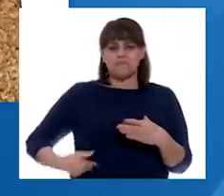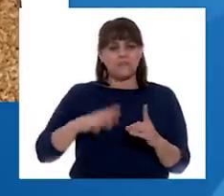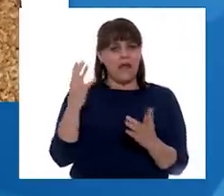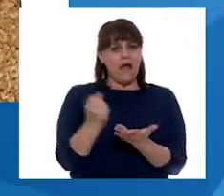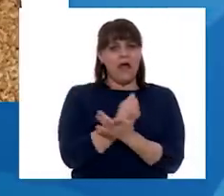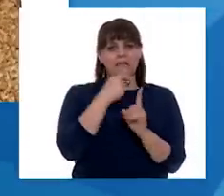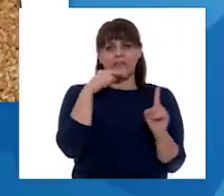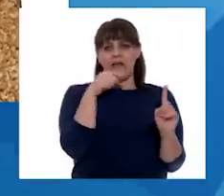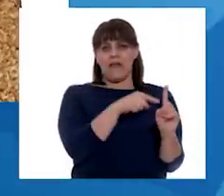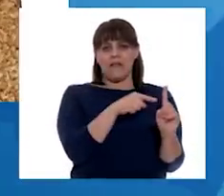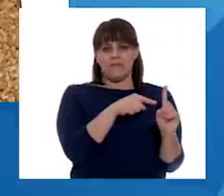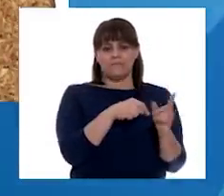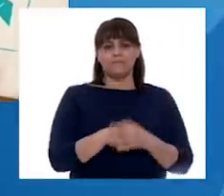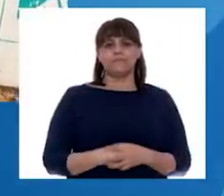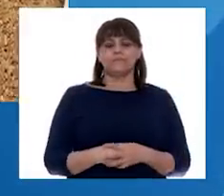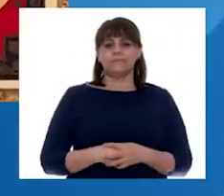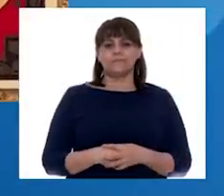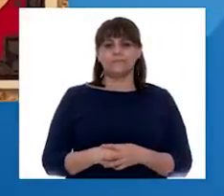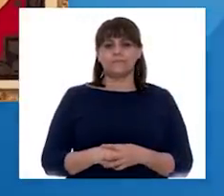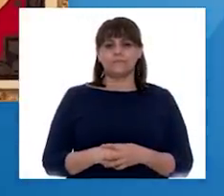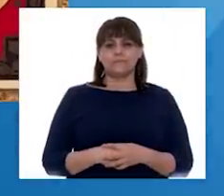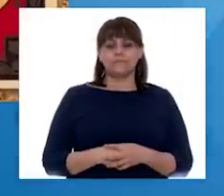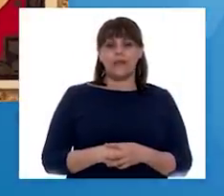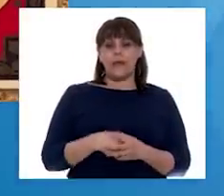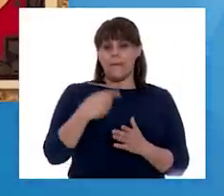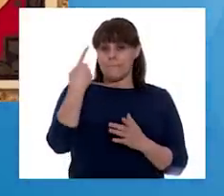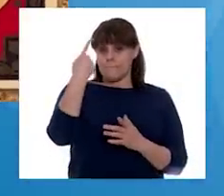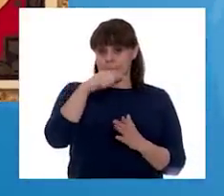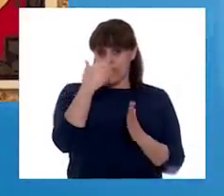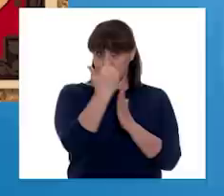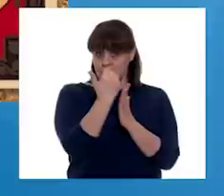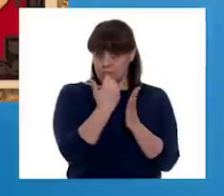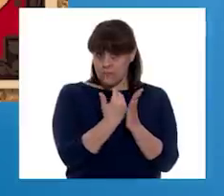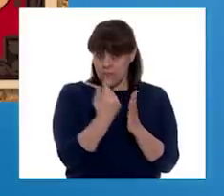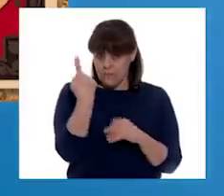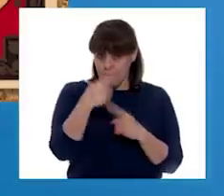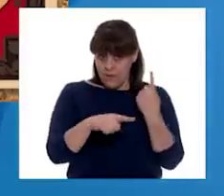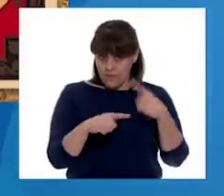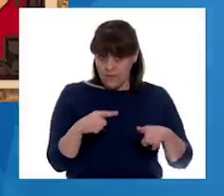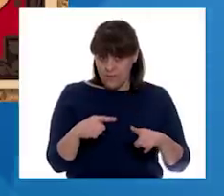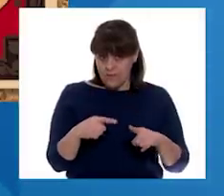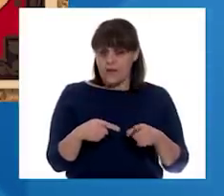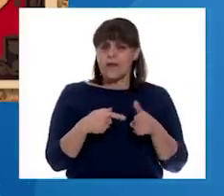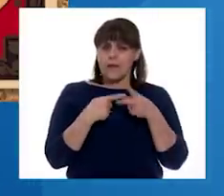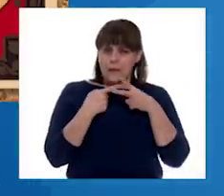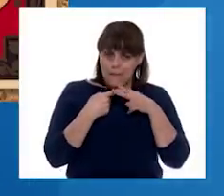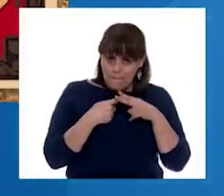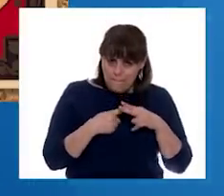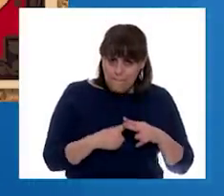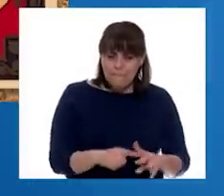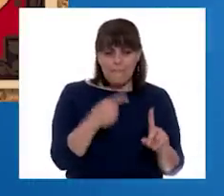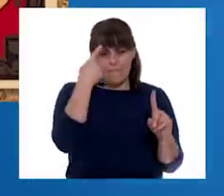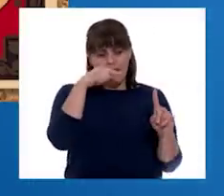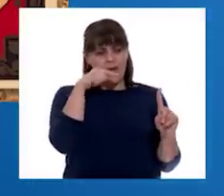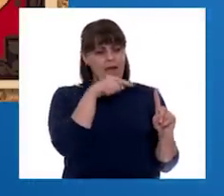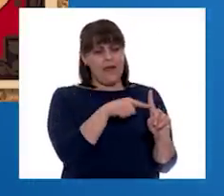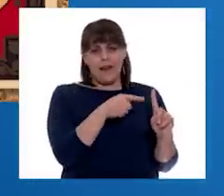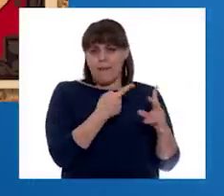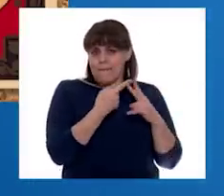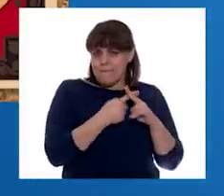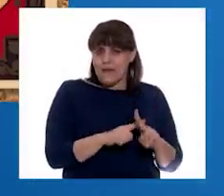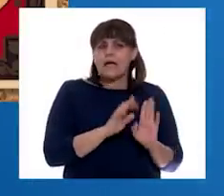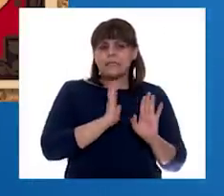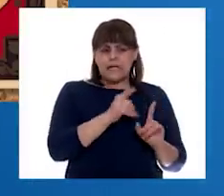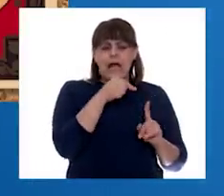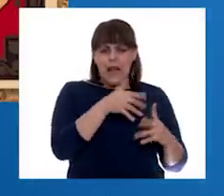desenmascarando al héroe. Este mandato inició un ciclo de idas y venidas para el héroe de Tampico, no solo por sus ya